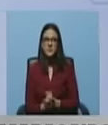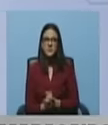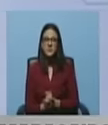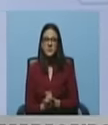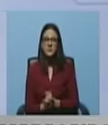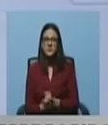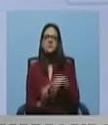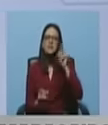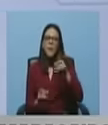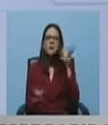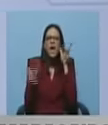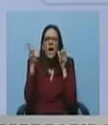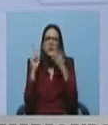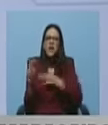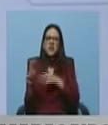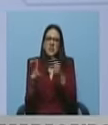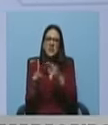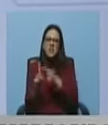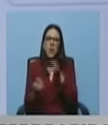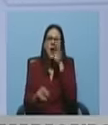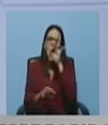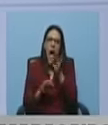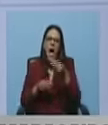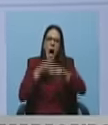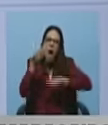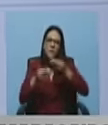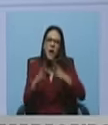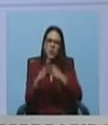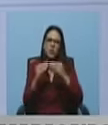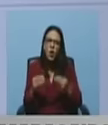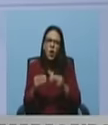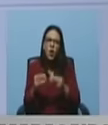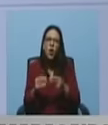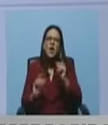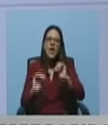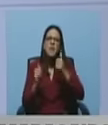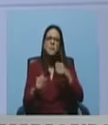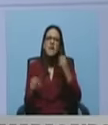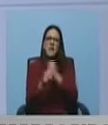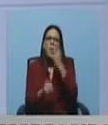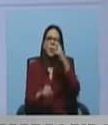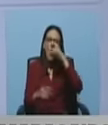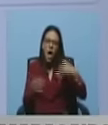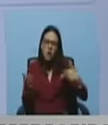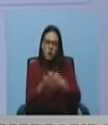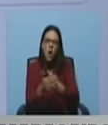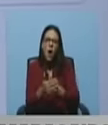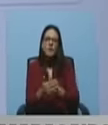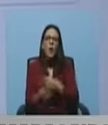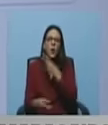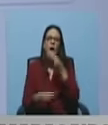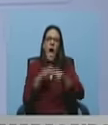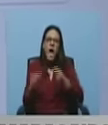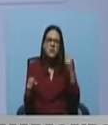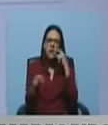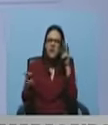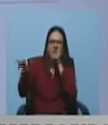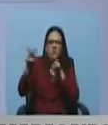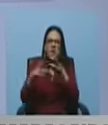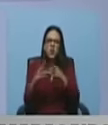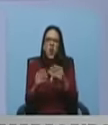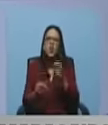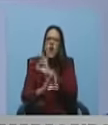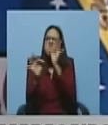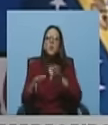Podemos escuchar a la señora que habla que todo esto, desde que ella tenía 2 años y medio ahí en el cargo, se venía haciendo de manera